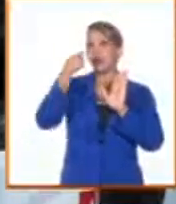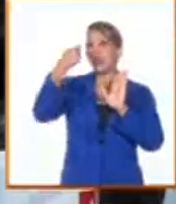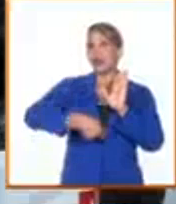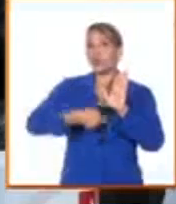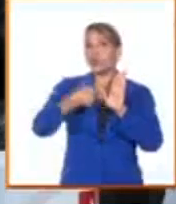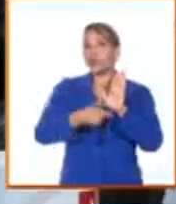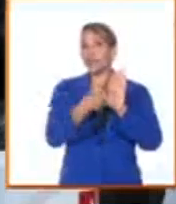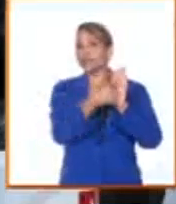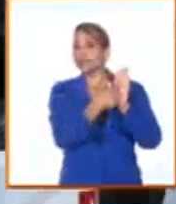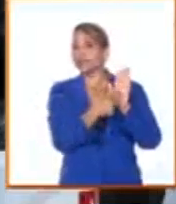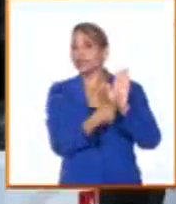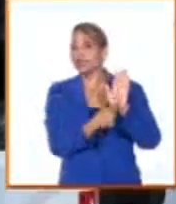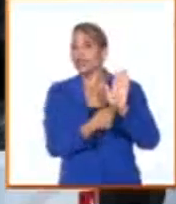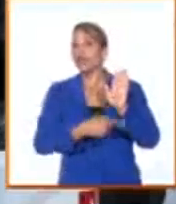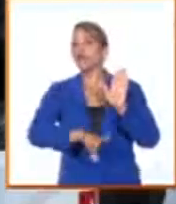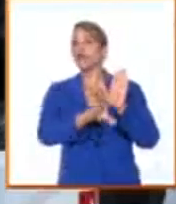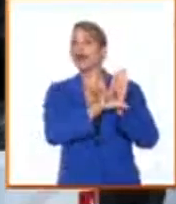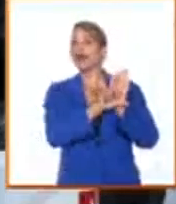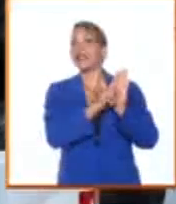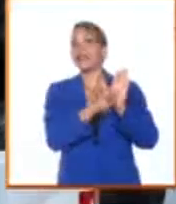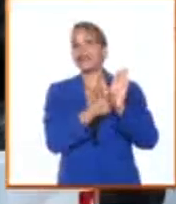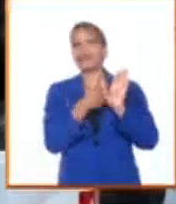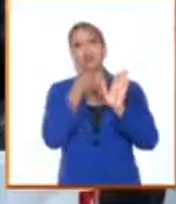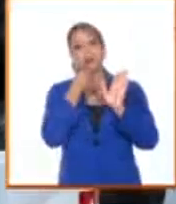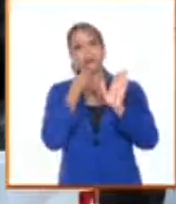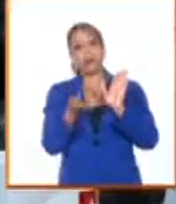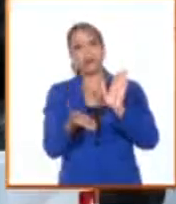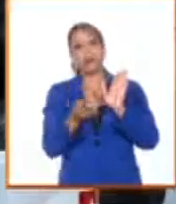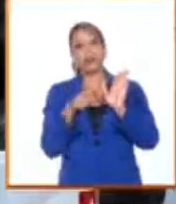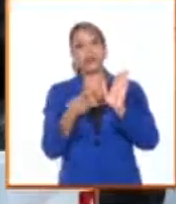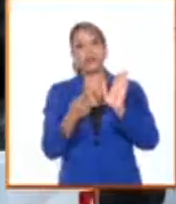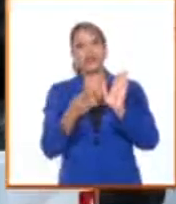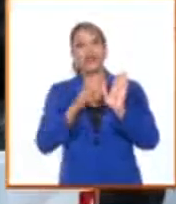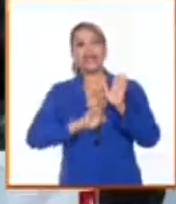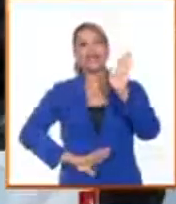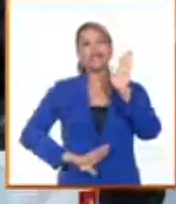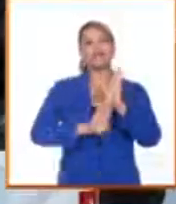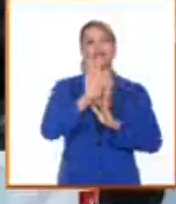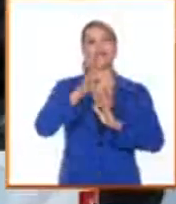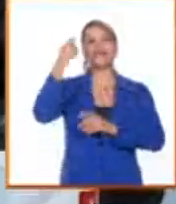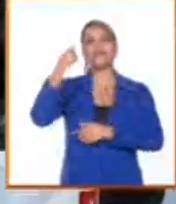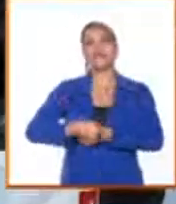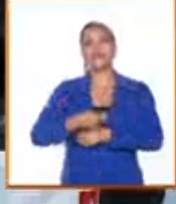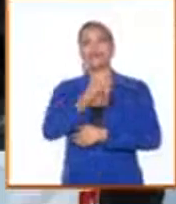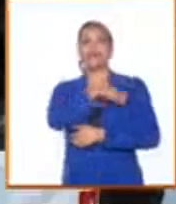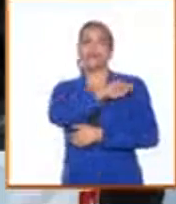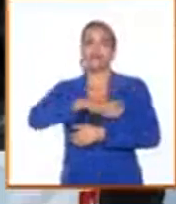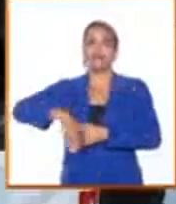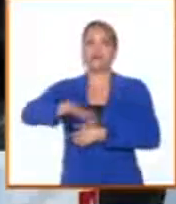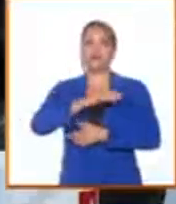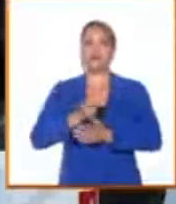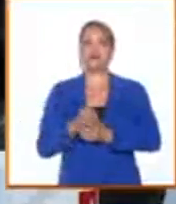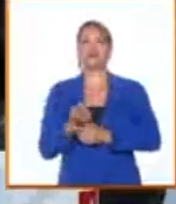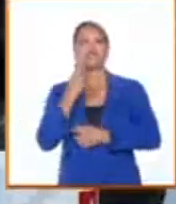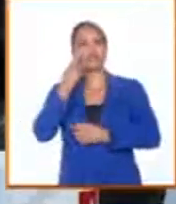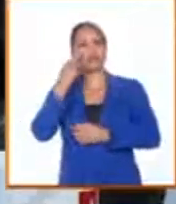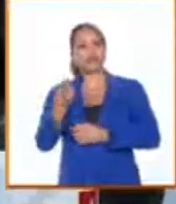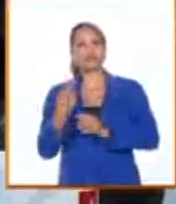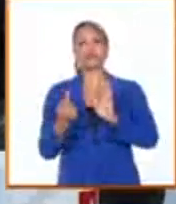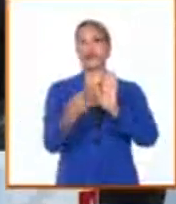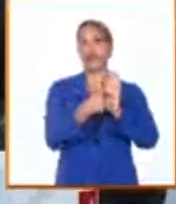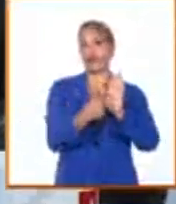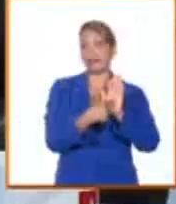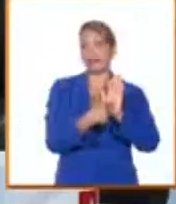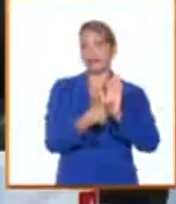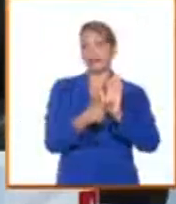postula, es una ley que posibilita el ejercicio y desarrollo de derechos reconocidos en la Constitución de la República.